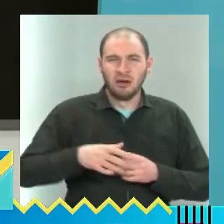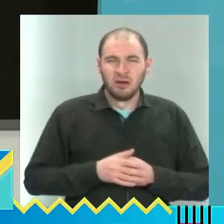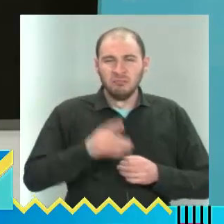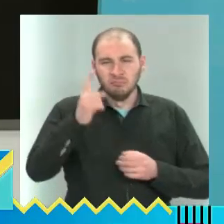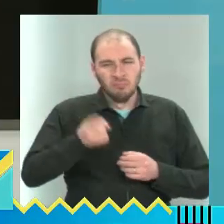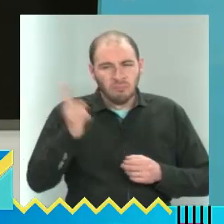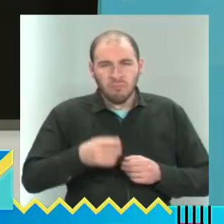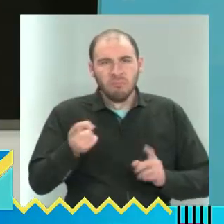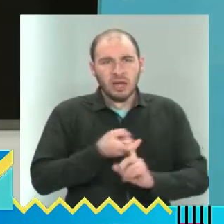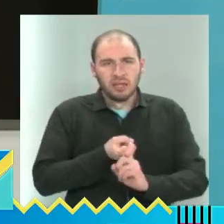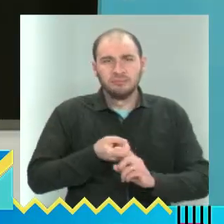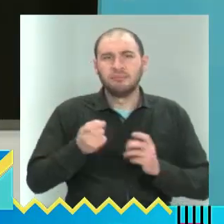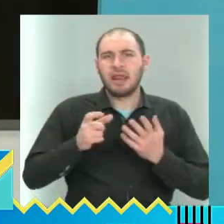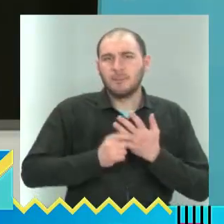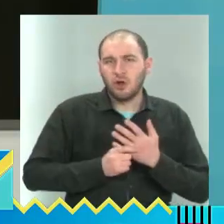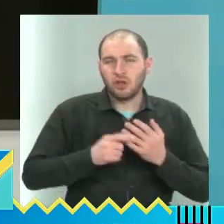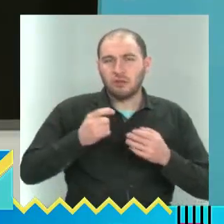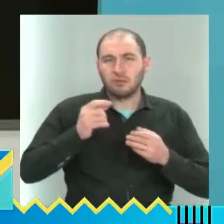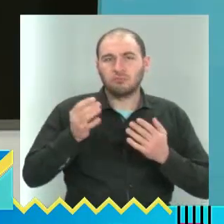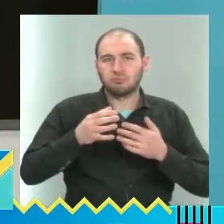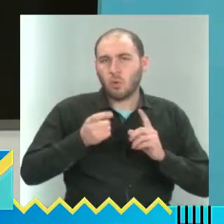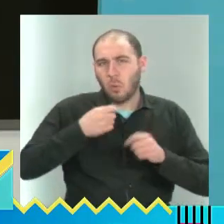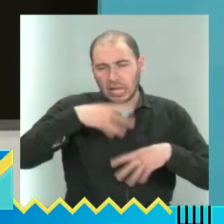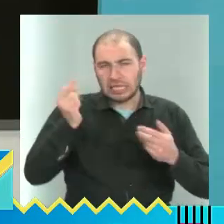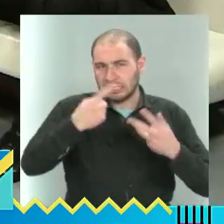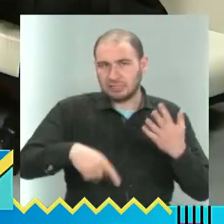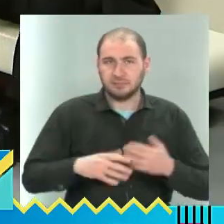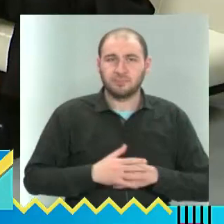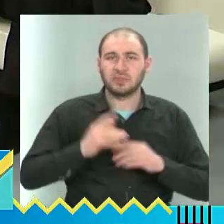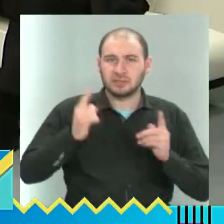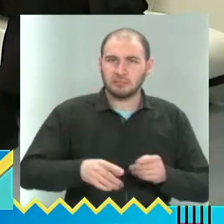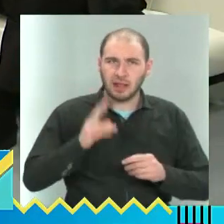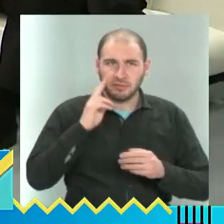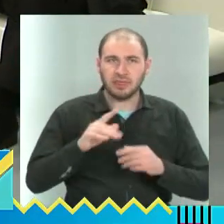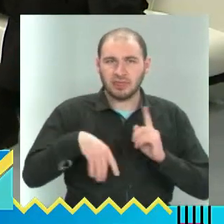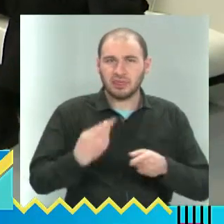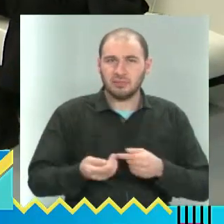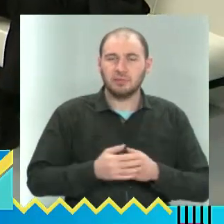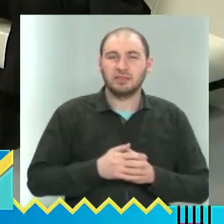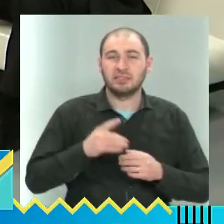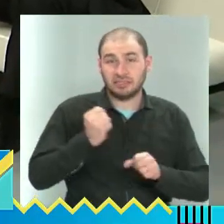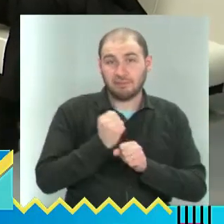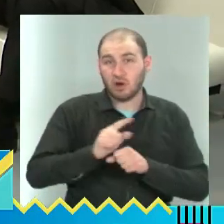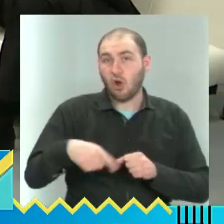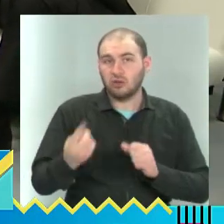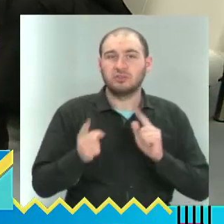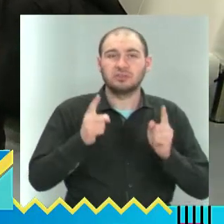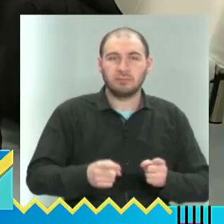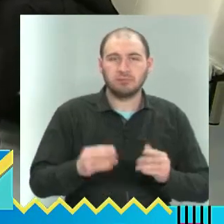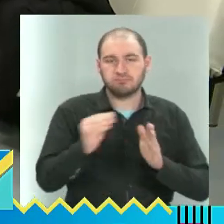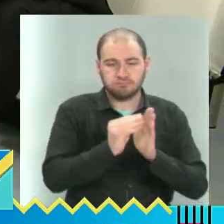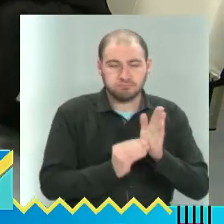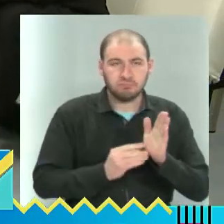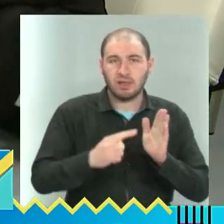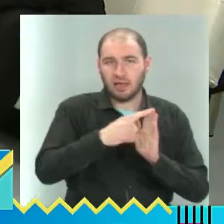una persona al matrimonio, cualquier tipo de unión de hecho. Para que vayamos viendo también, bueno, la explotación laboral es otra de las